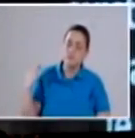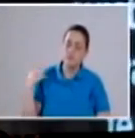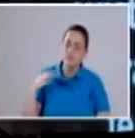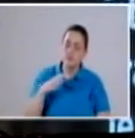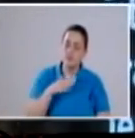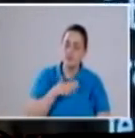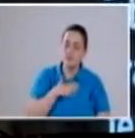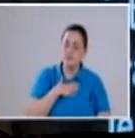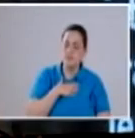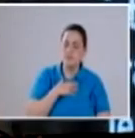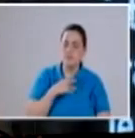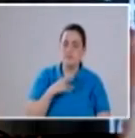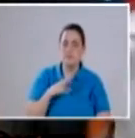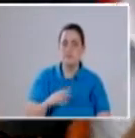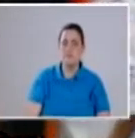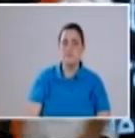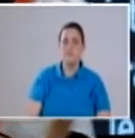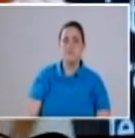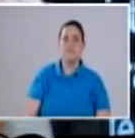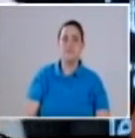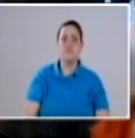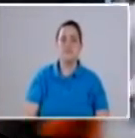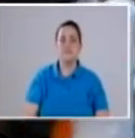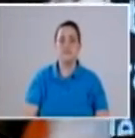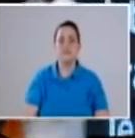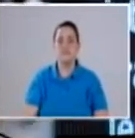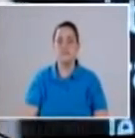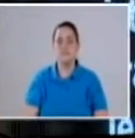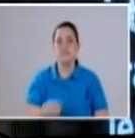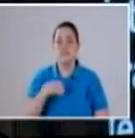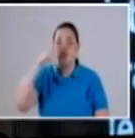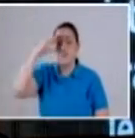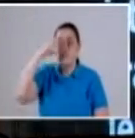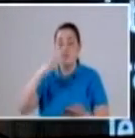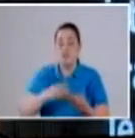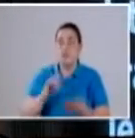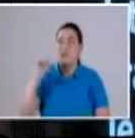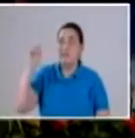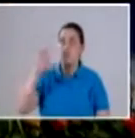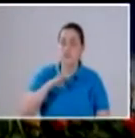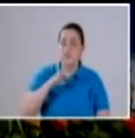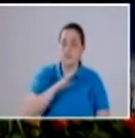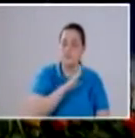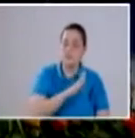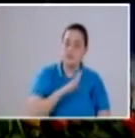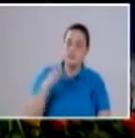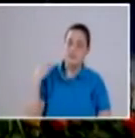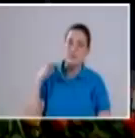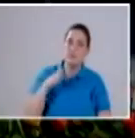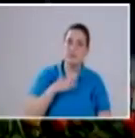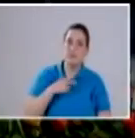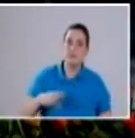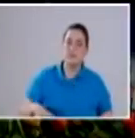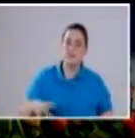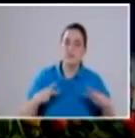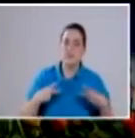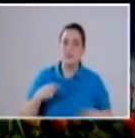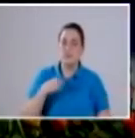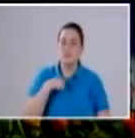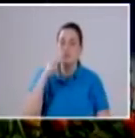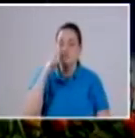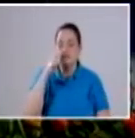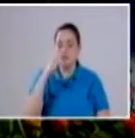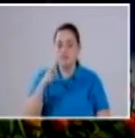creo que tú tienes bondad sobre mi vida, Señor. Yo lo he podido ver en otros y en mí mismo lo he